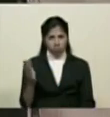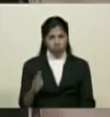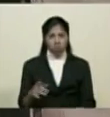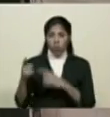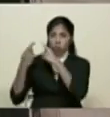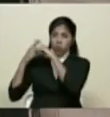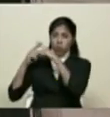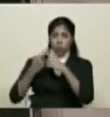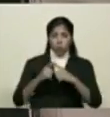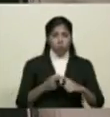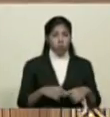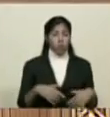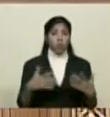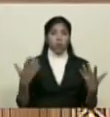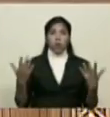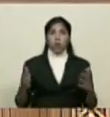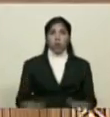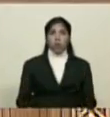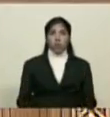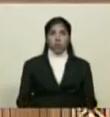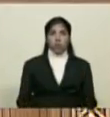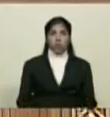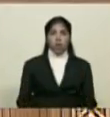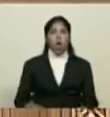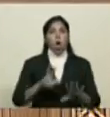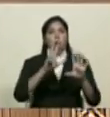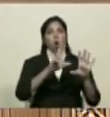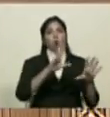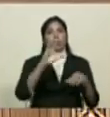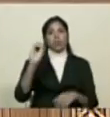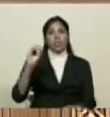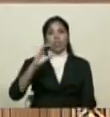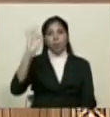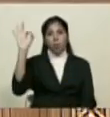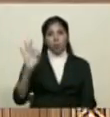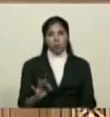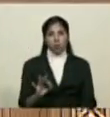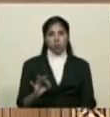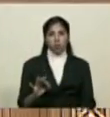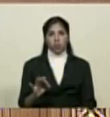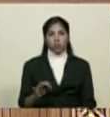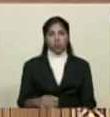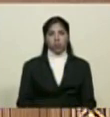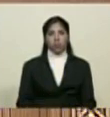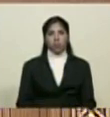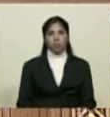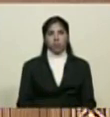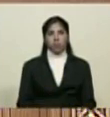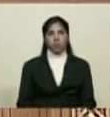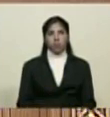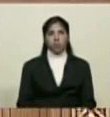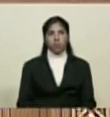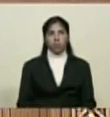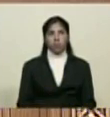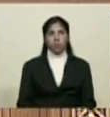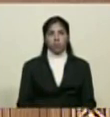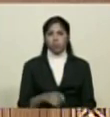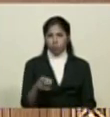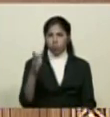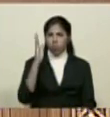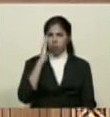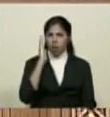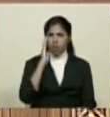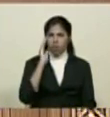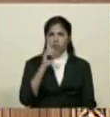deprimente. ¿Sabe lo que es enterarse que el 80%, Luis Brito García, que has escrito sobre este